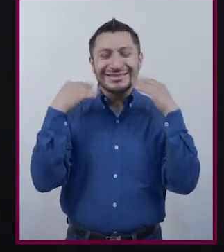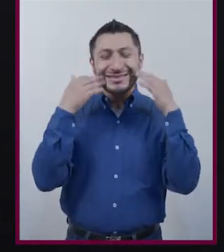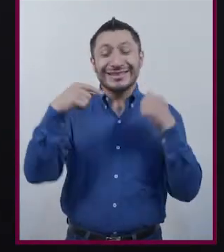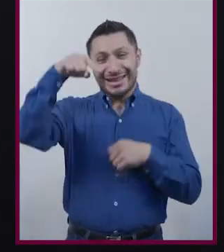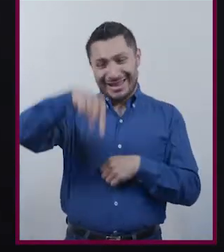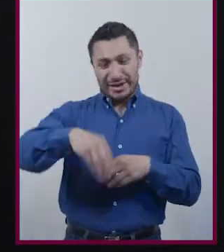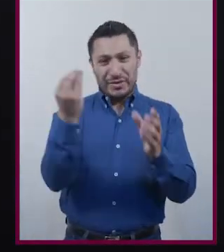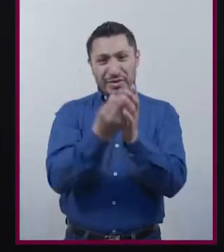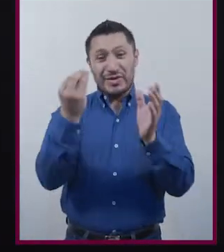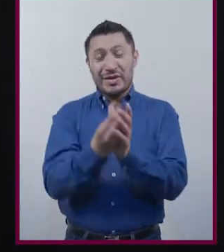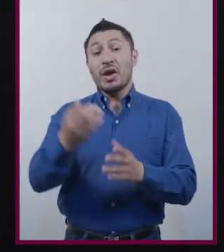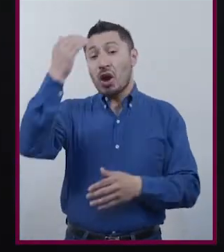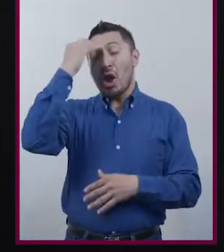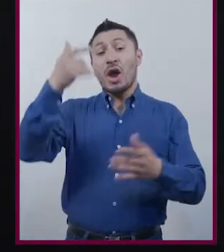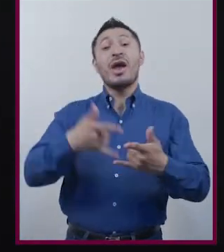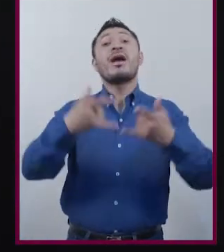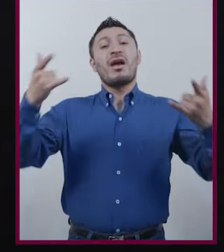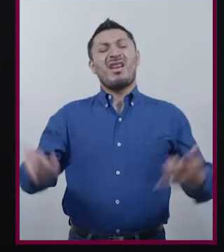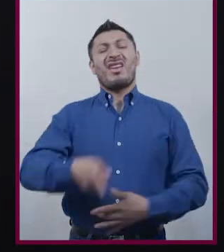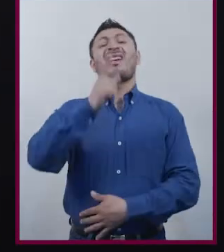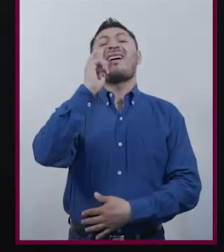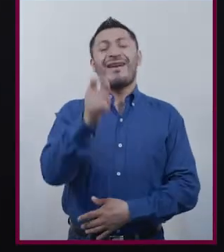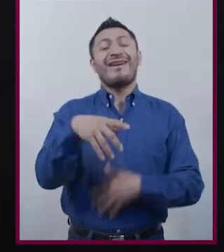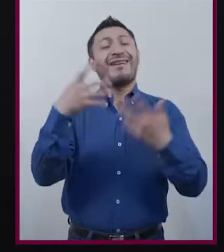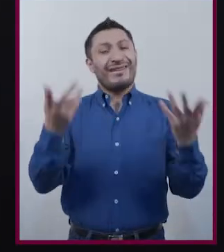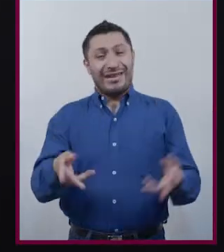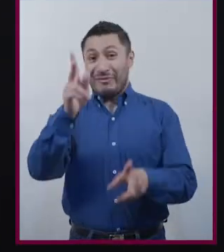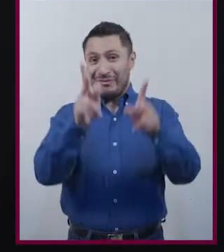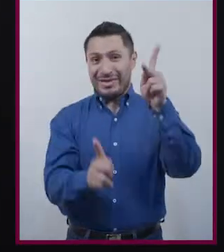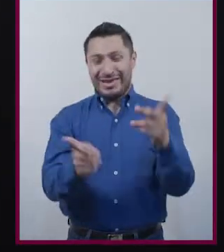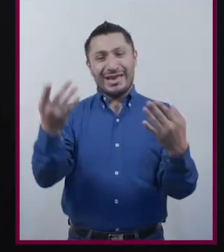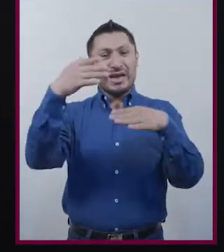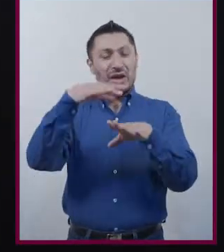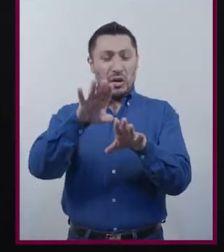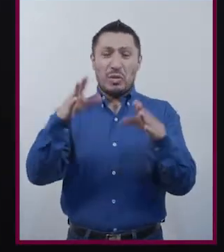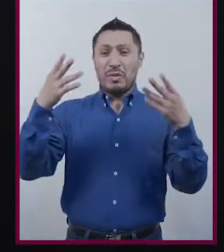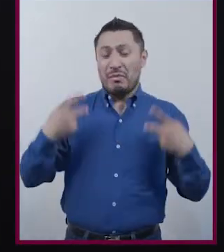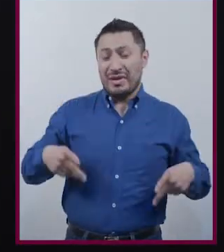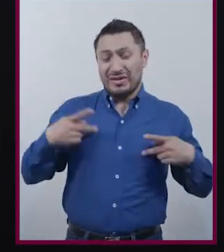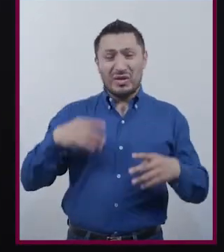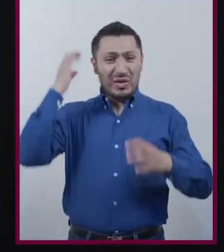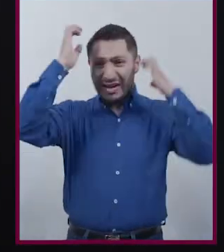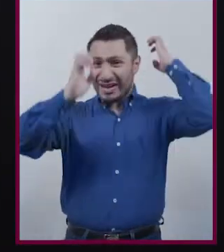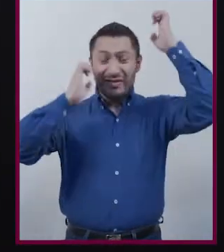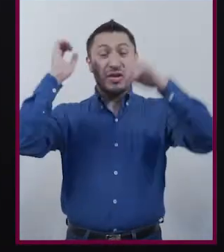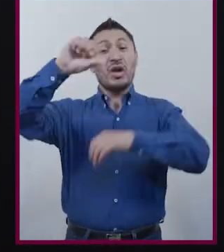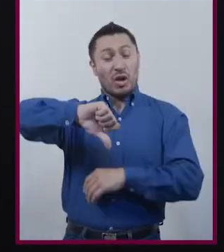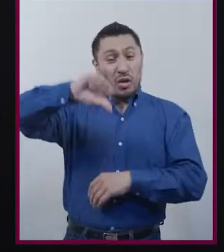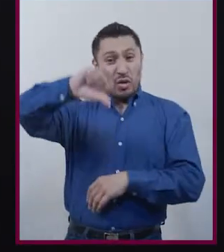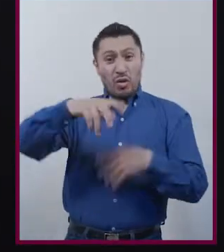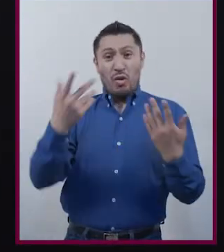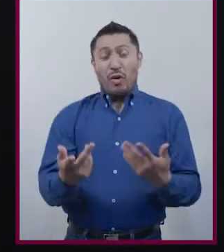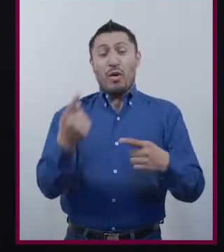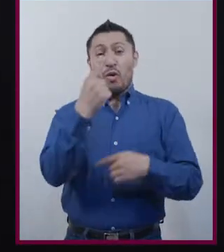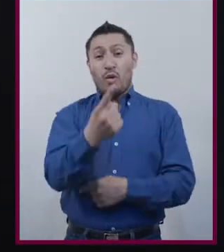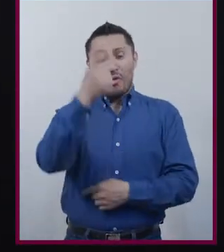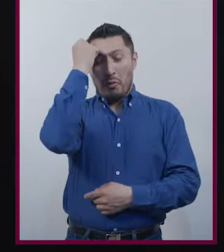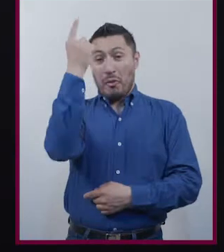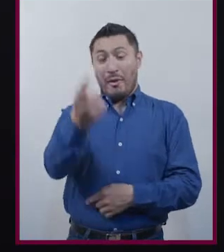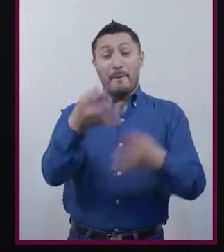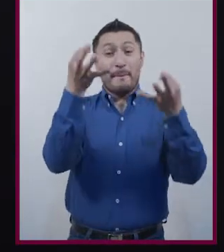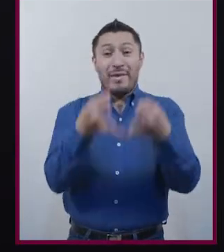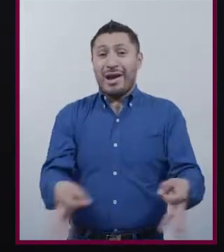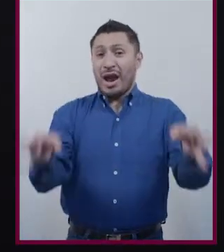este programa de conciencia histórica, donde como siempre hablaremos de personas, eventos y en este caso de un invento